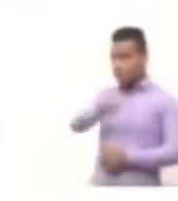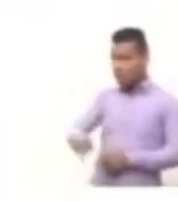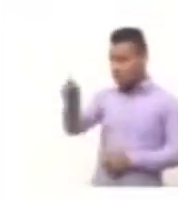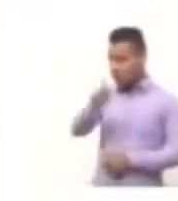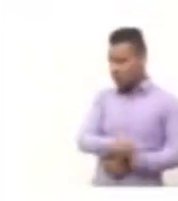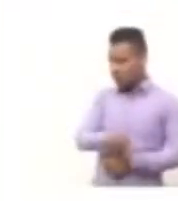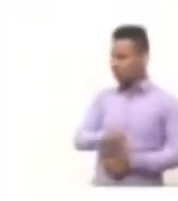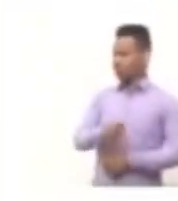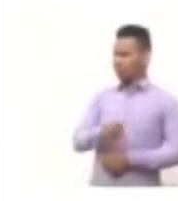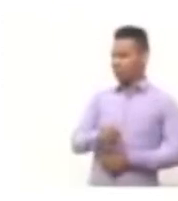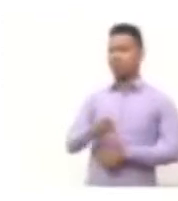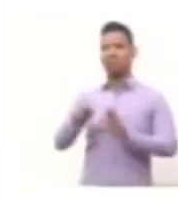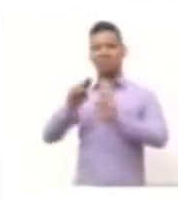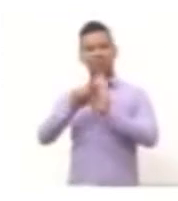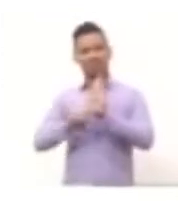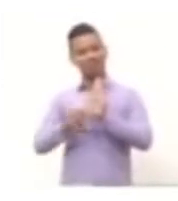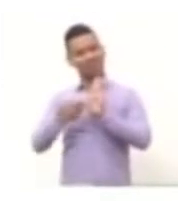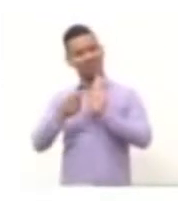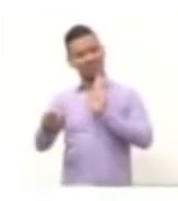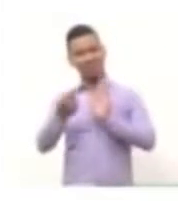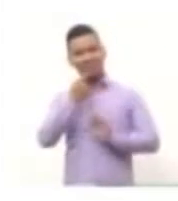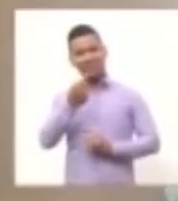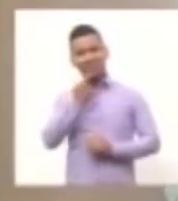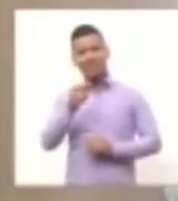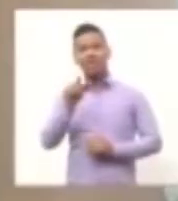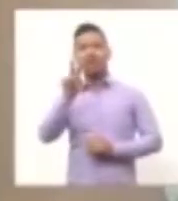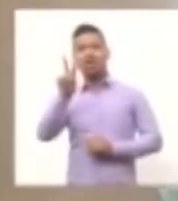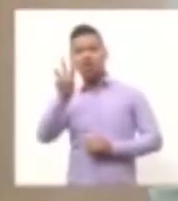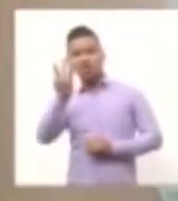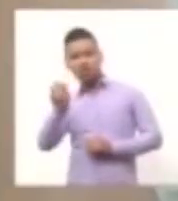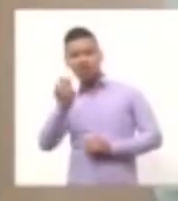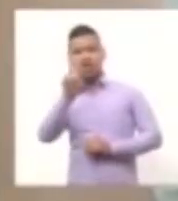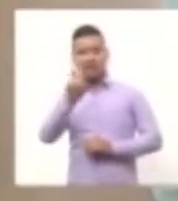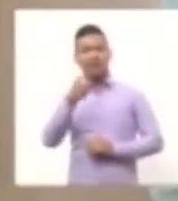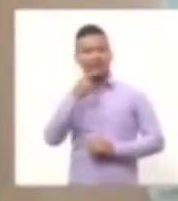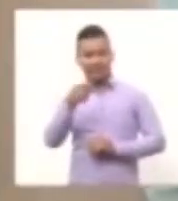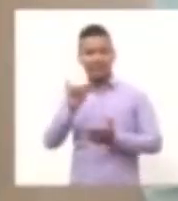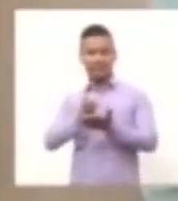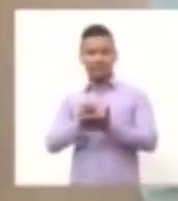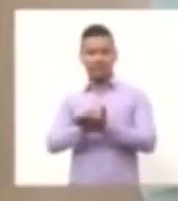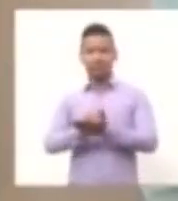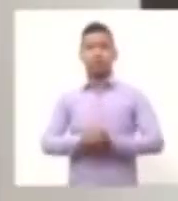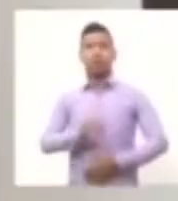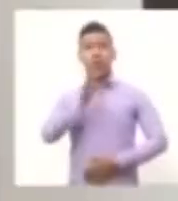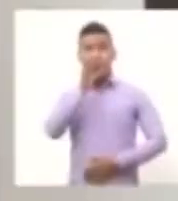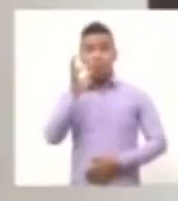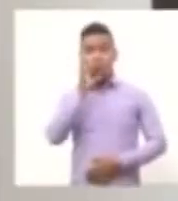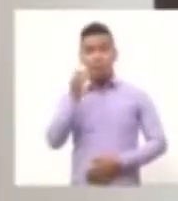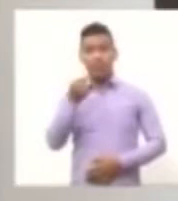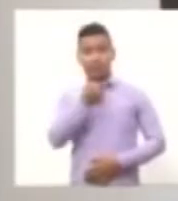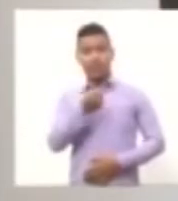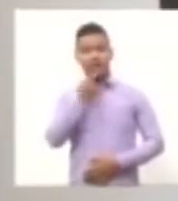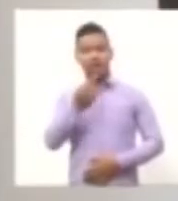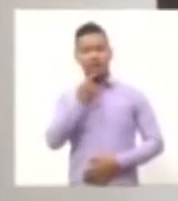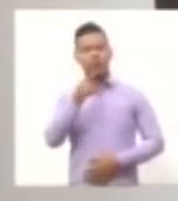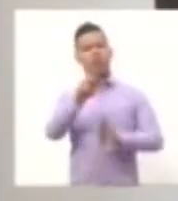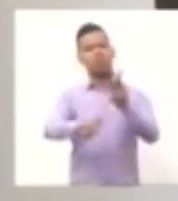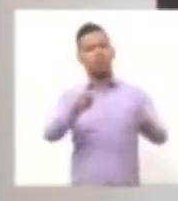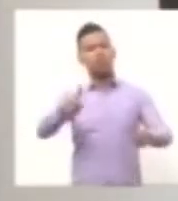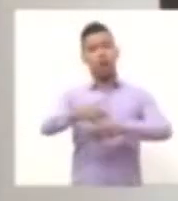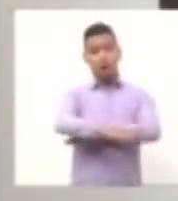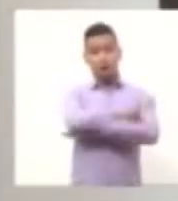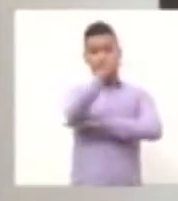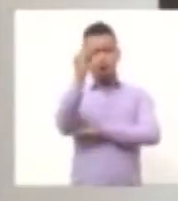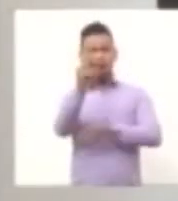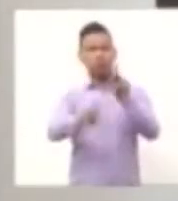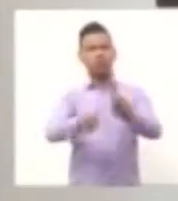en su artículo 87, en el que resalta el uso de suelo. Para el sociólogo Segismundo Ceballos, el costeño se caracteriza por disfrutar de